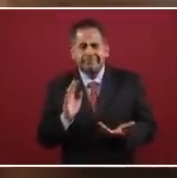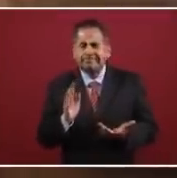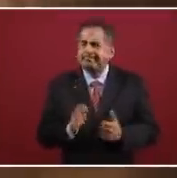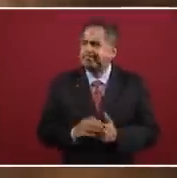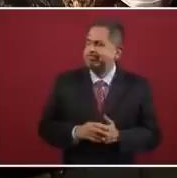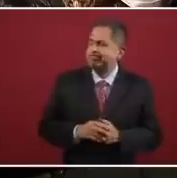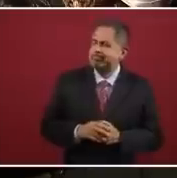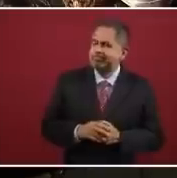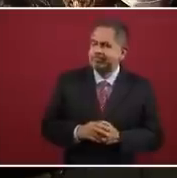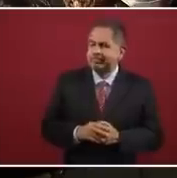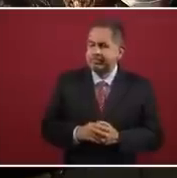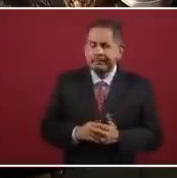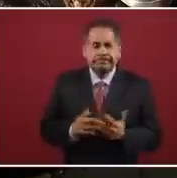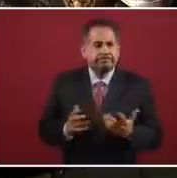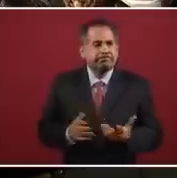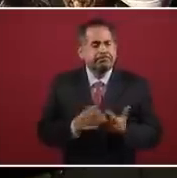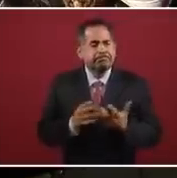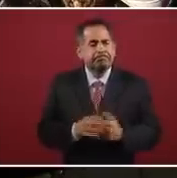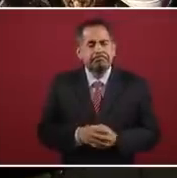esas